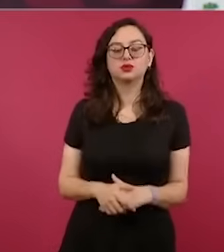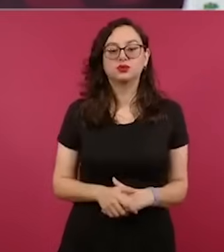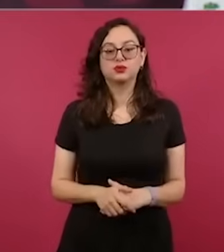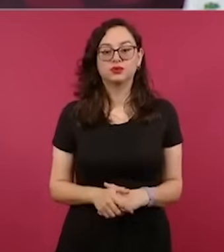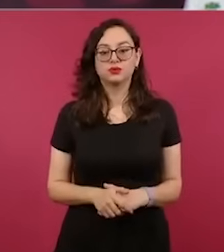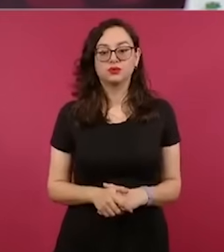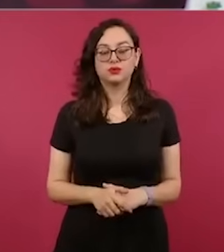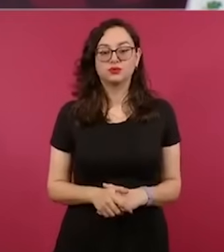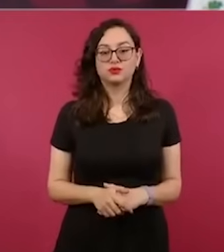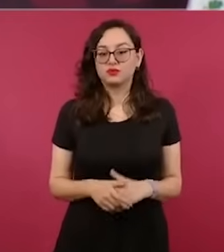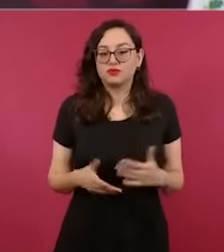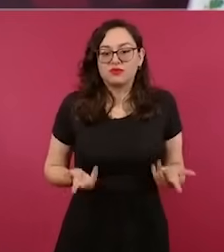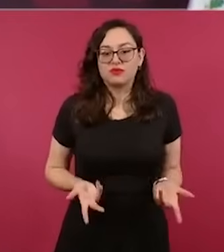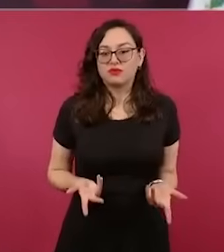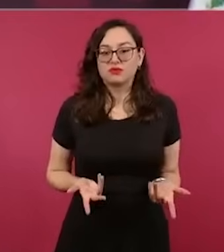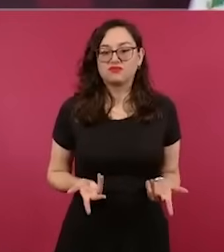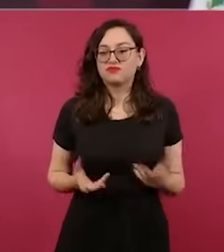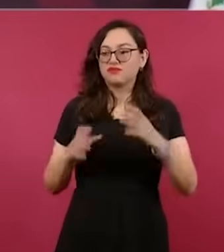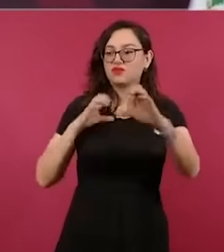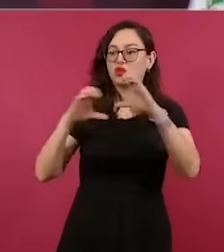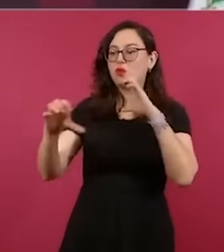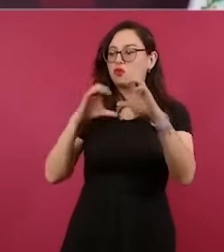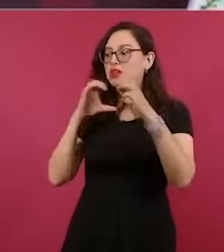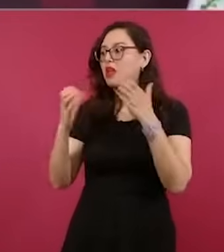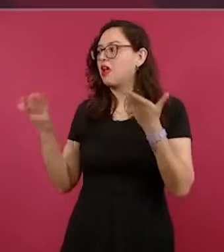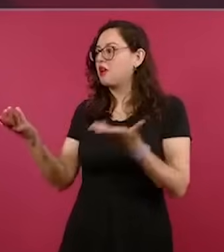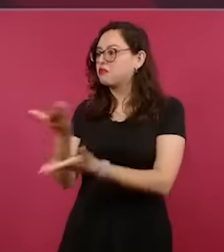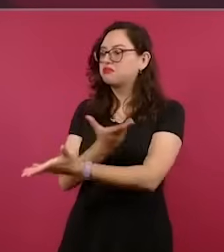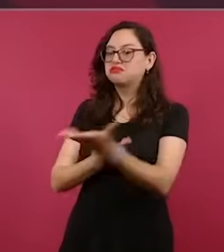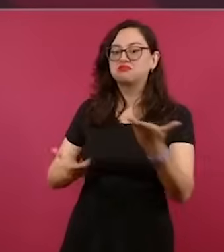No saben comunicarse con la gente.